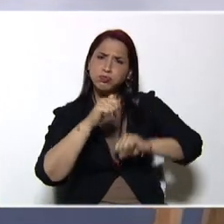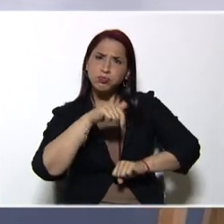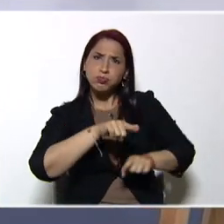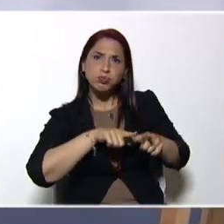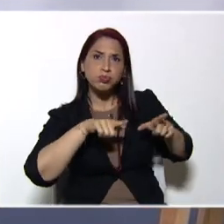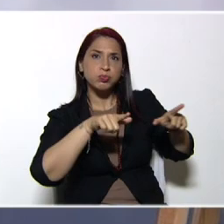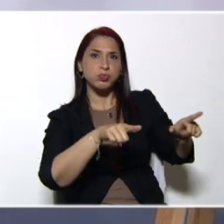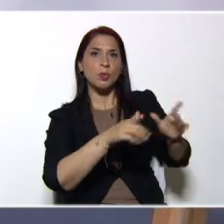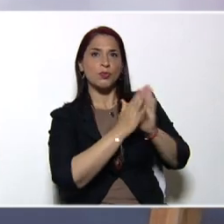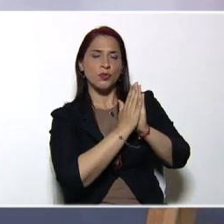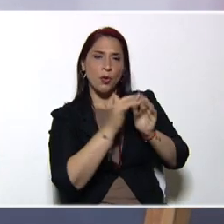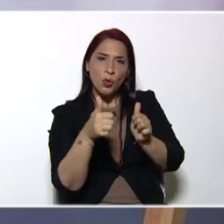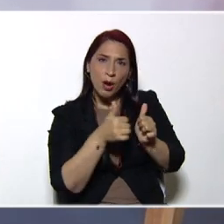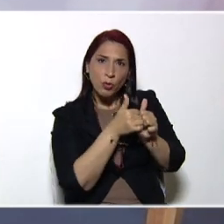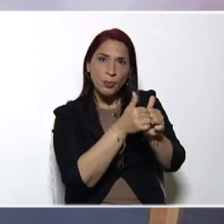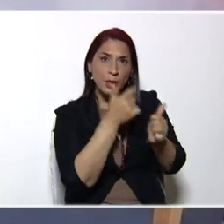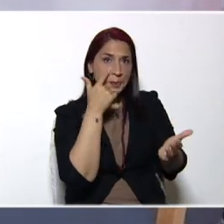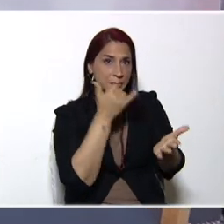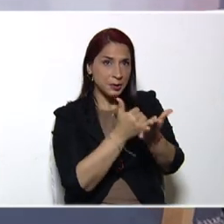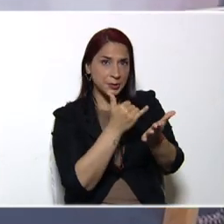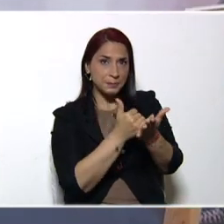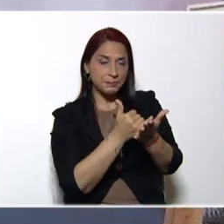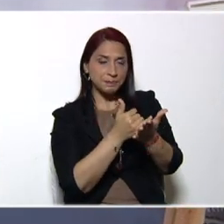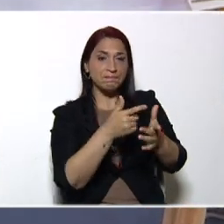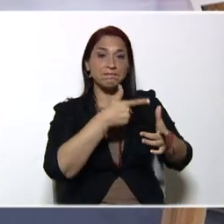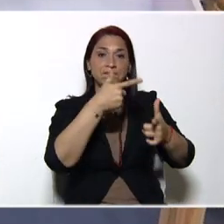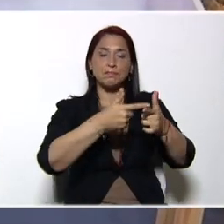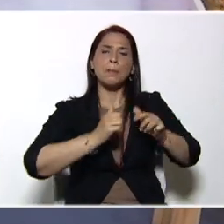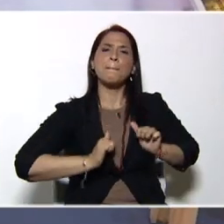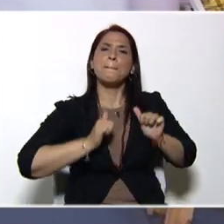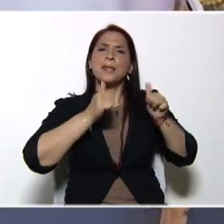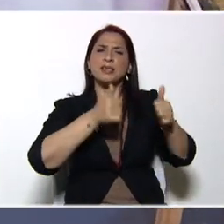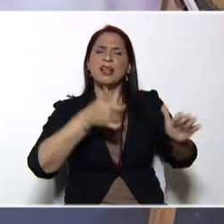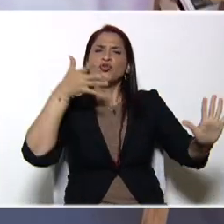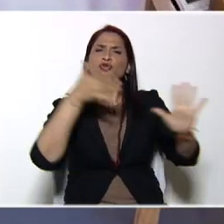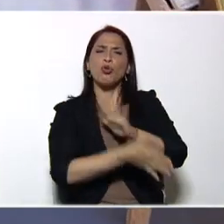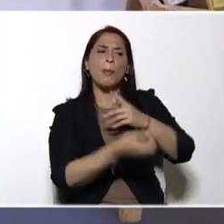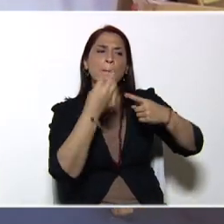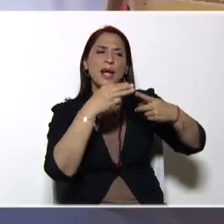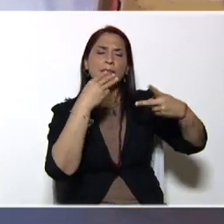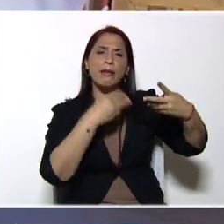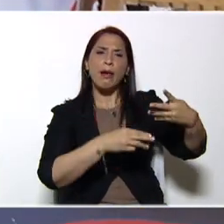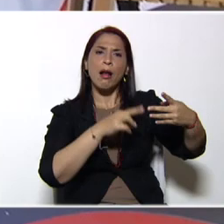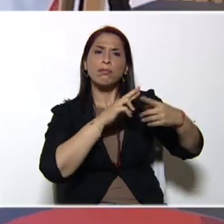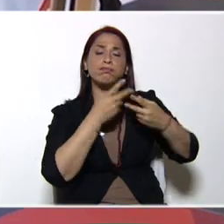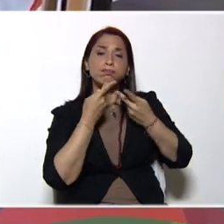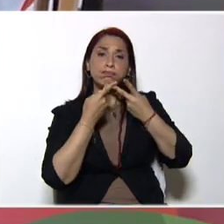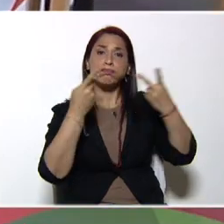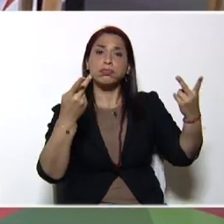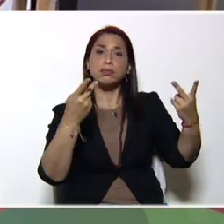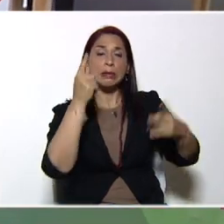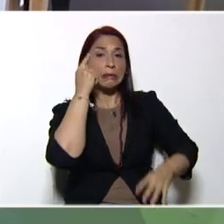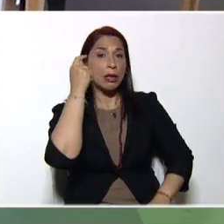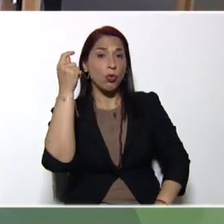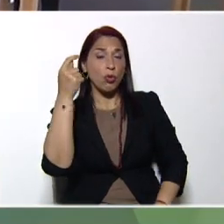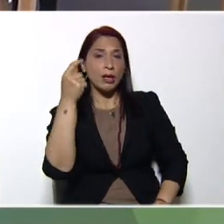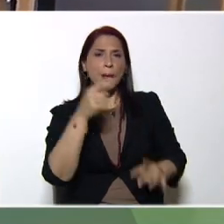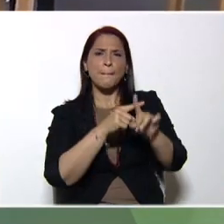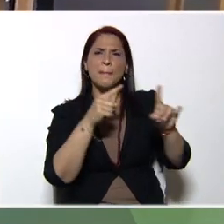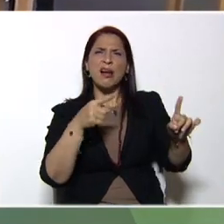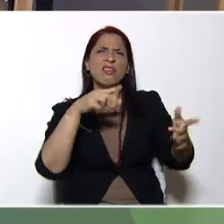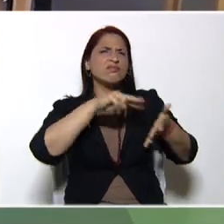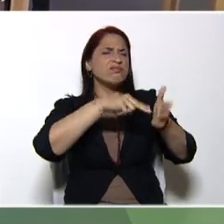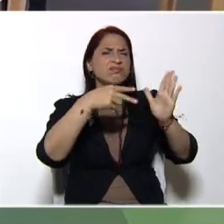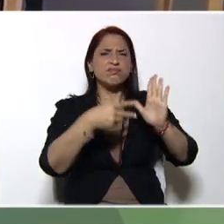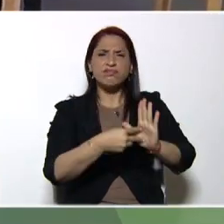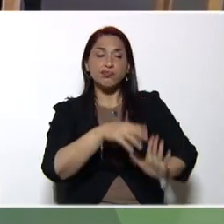te pido que me acompañes. Fíjense, vamos entonces a comenzar con lo que es el material de referencia teórica para los patrimonios